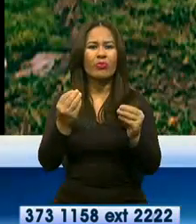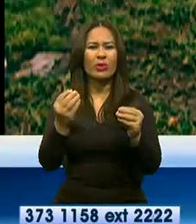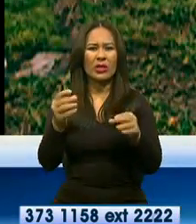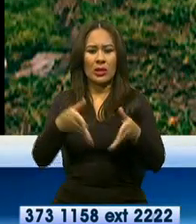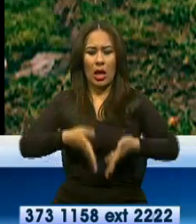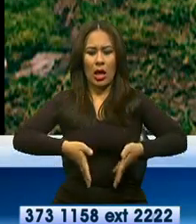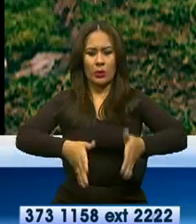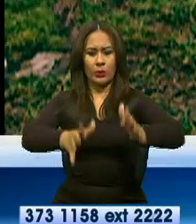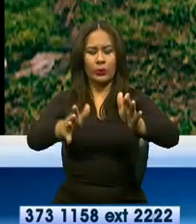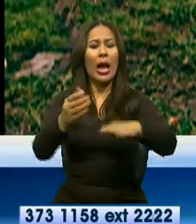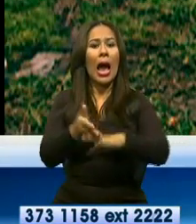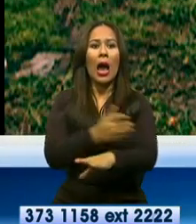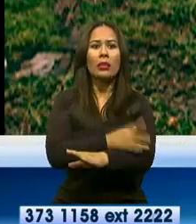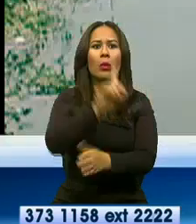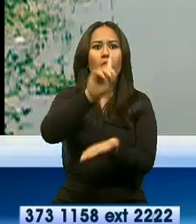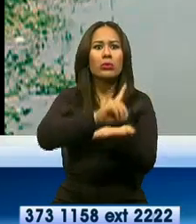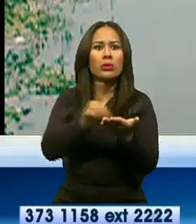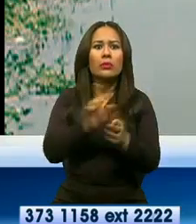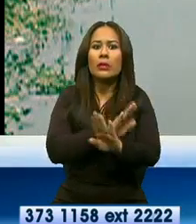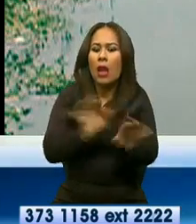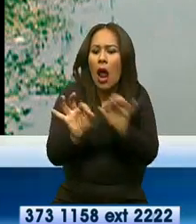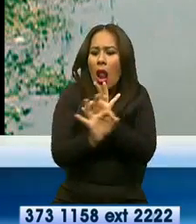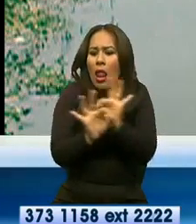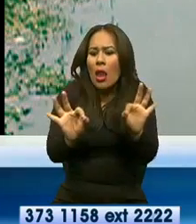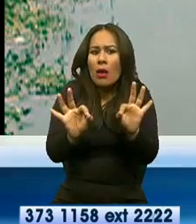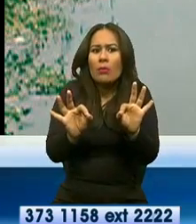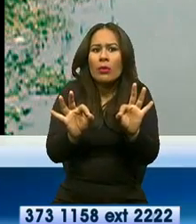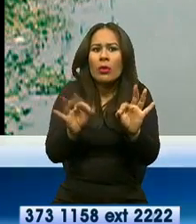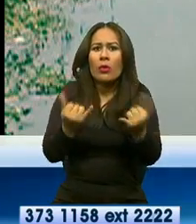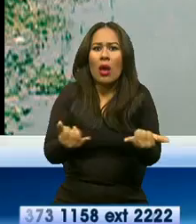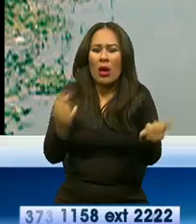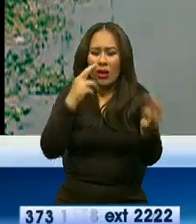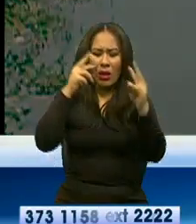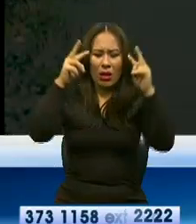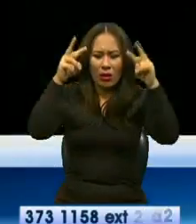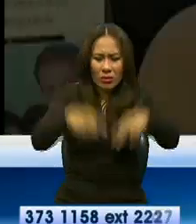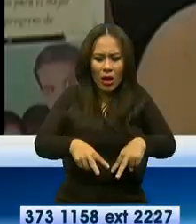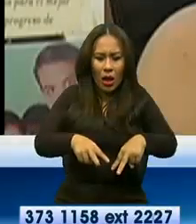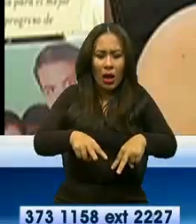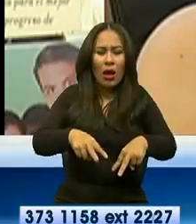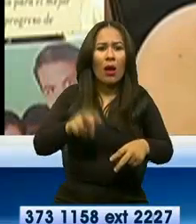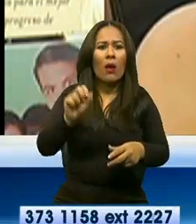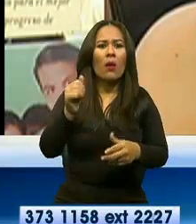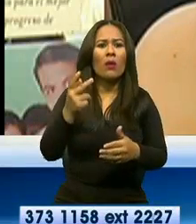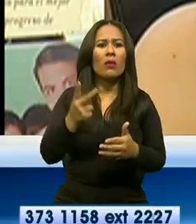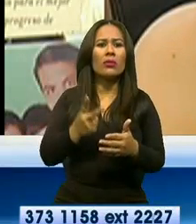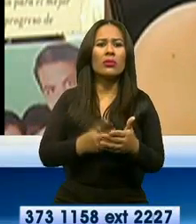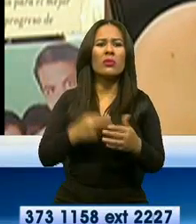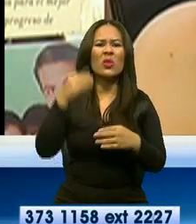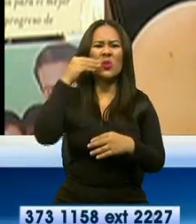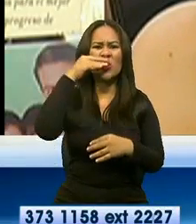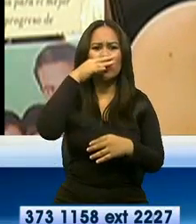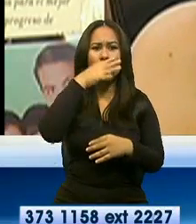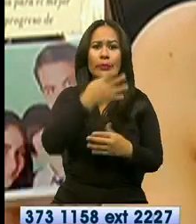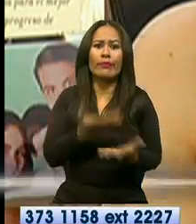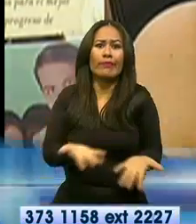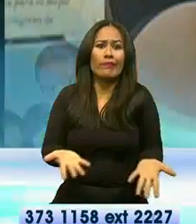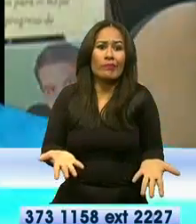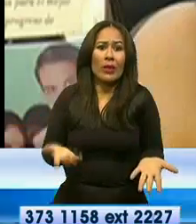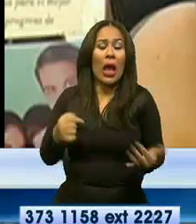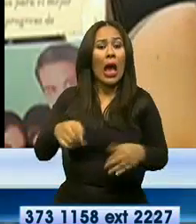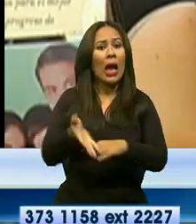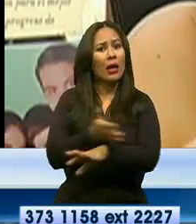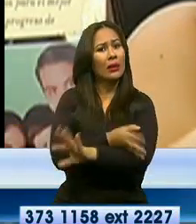canales de aguas que hace una semana recibieron limpieza con maquinaria municipal. Donde teníamos el estero de las Damas completamente